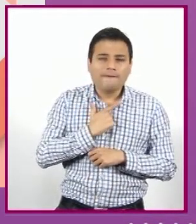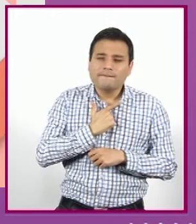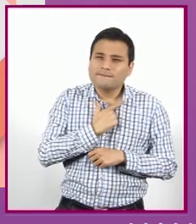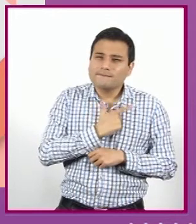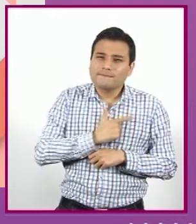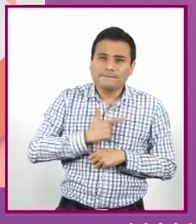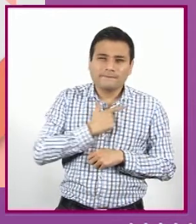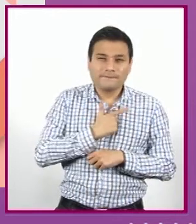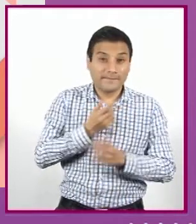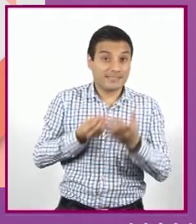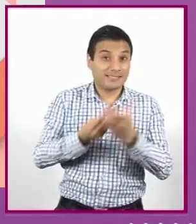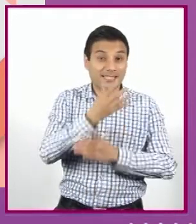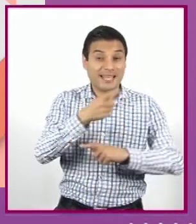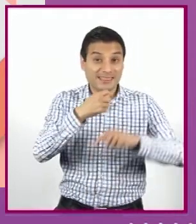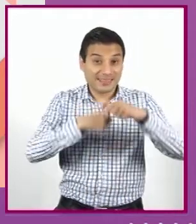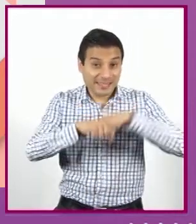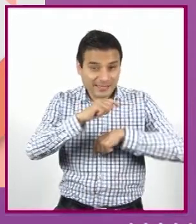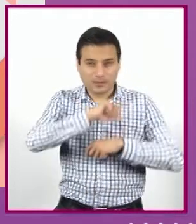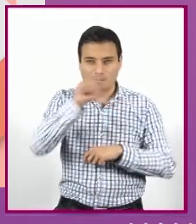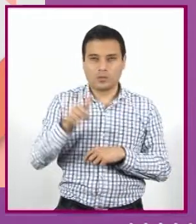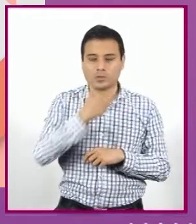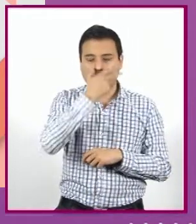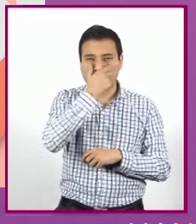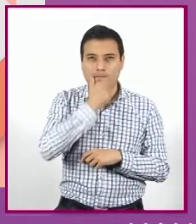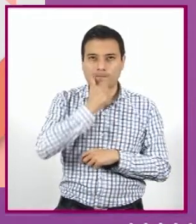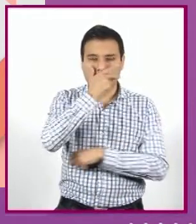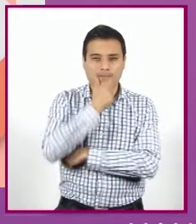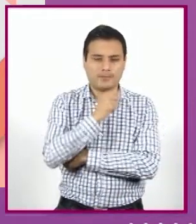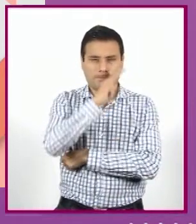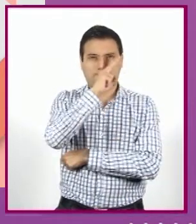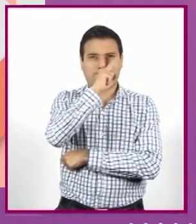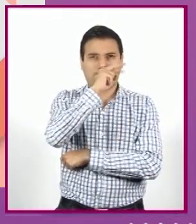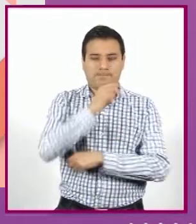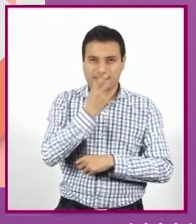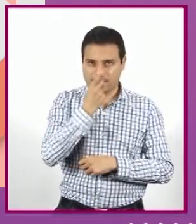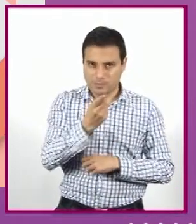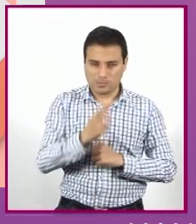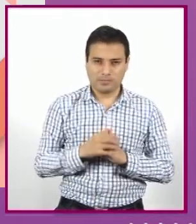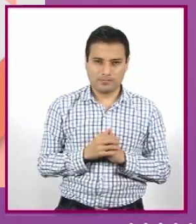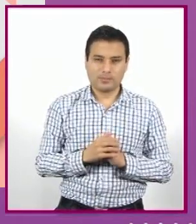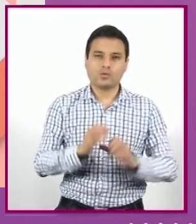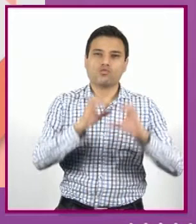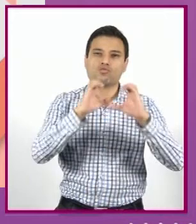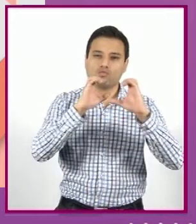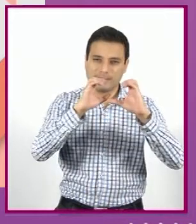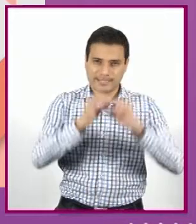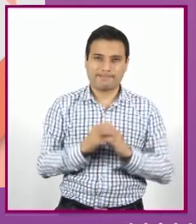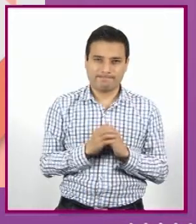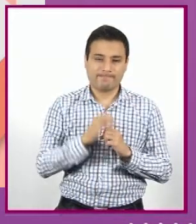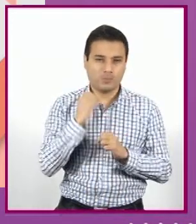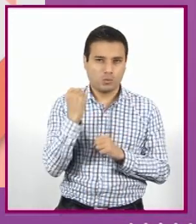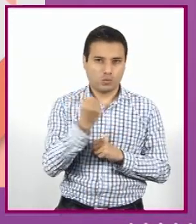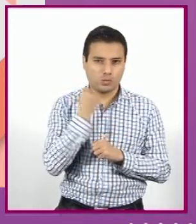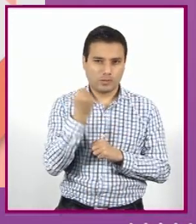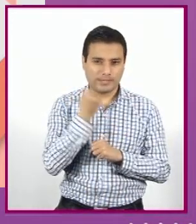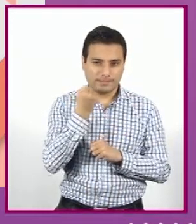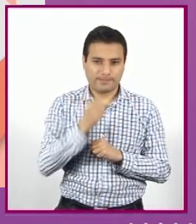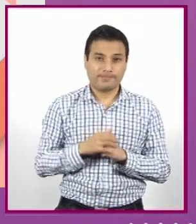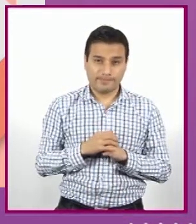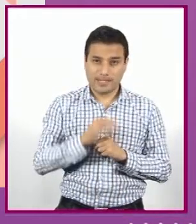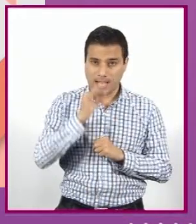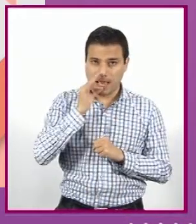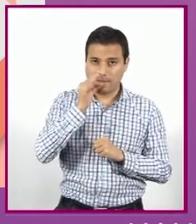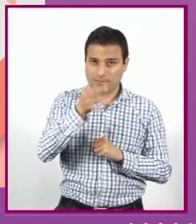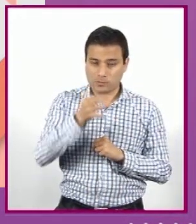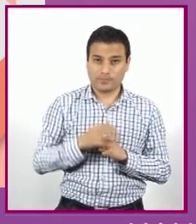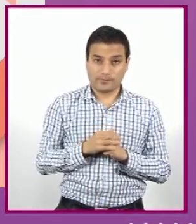Al salir de la tienda, el encargado nos miró preocupado y dijo: «Cuídense, mucha suerte. Deben saber que